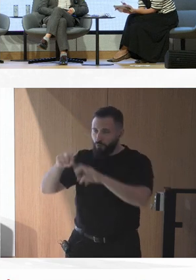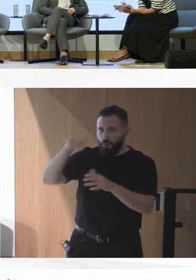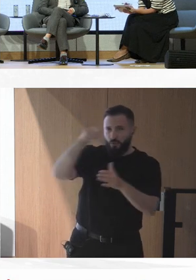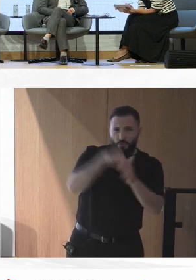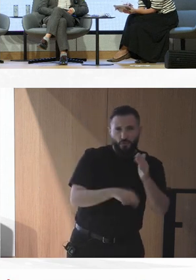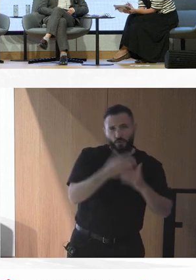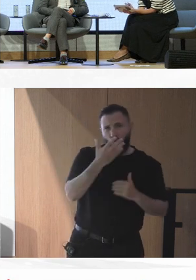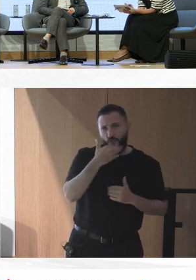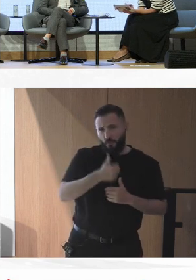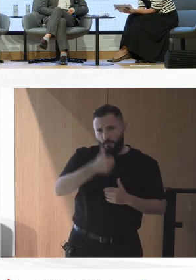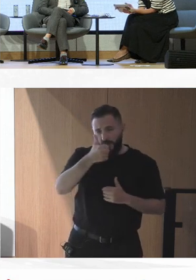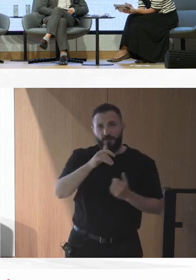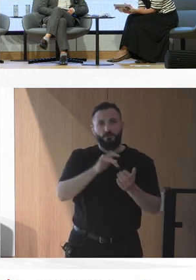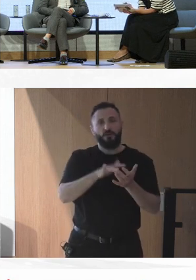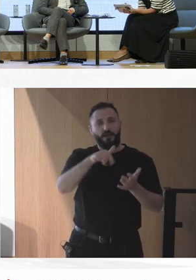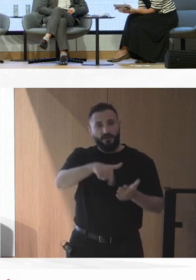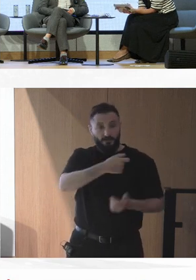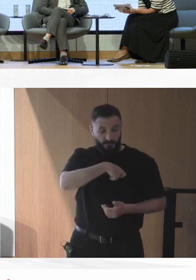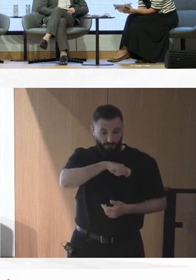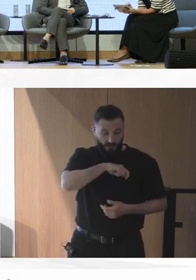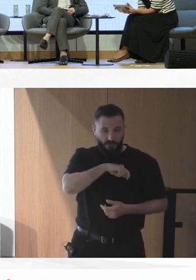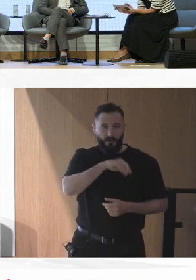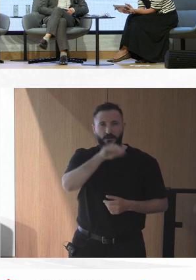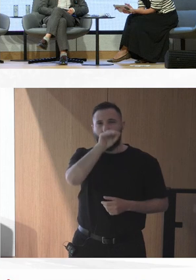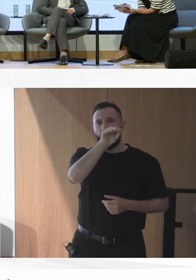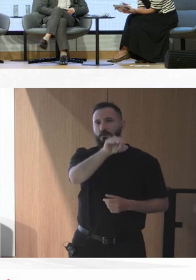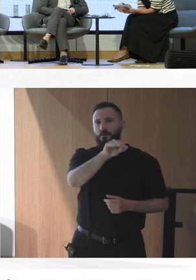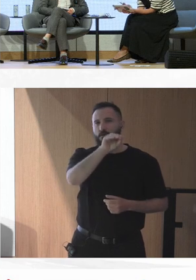nos preguntábamos si puede responder